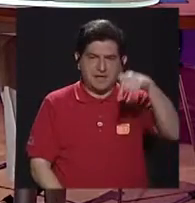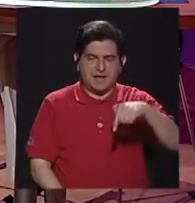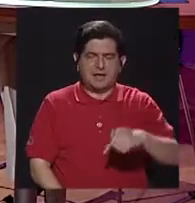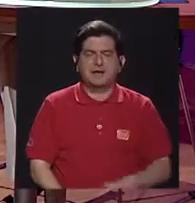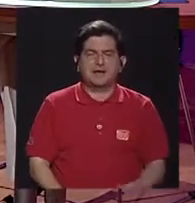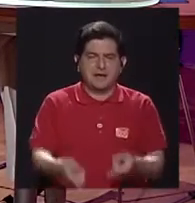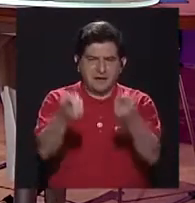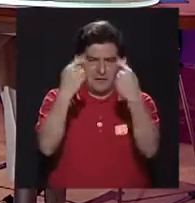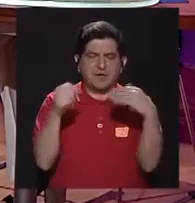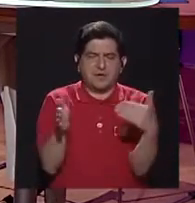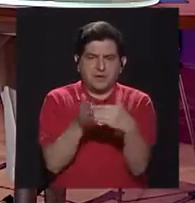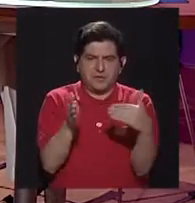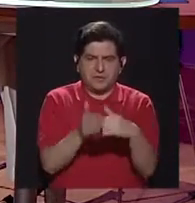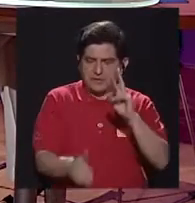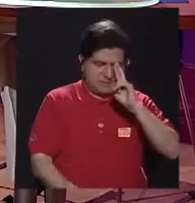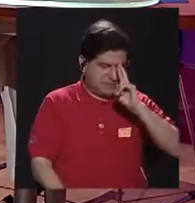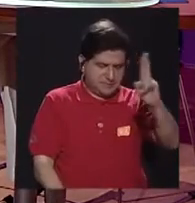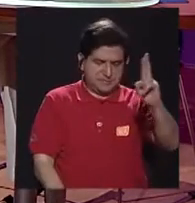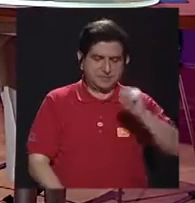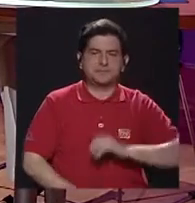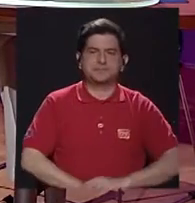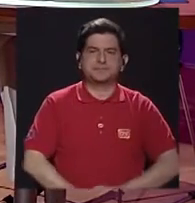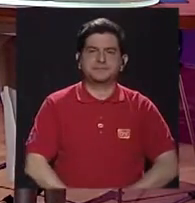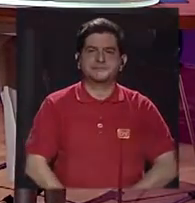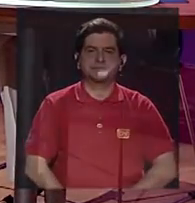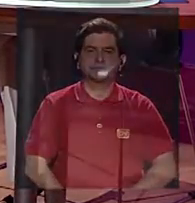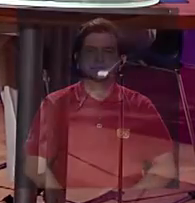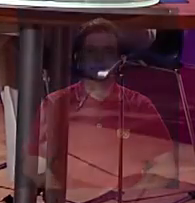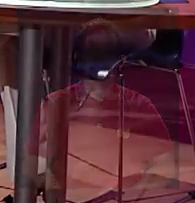breve de regreso en Irreverencias.